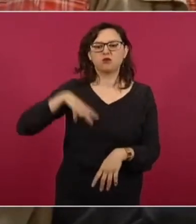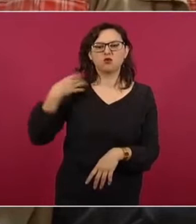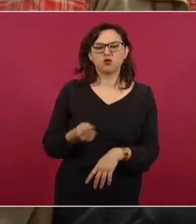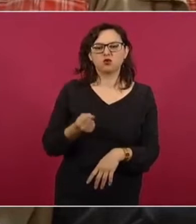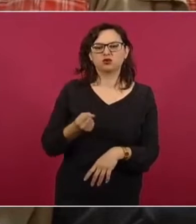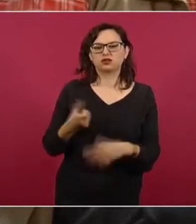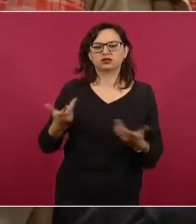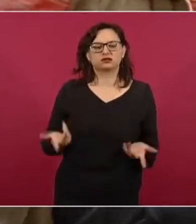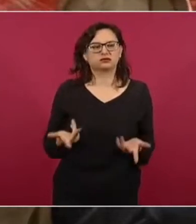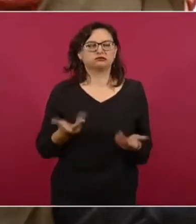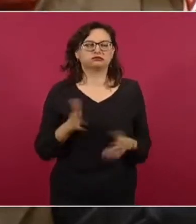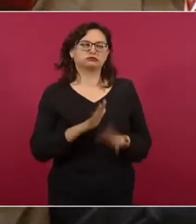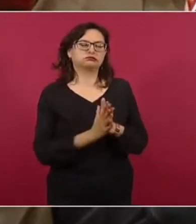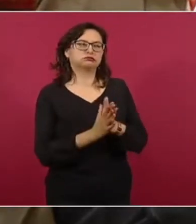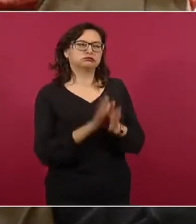Gracias.